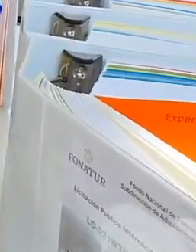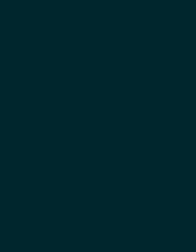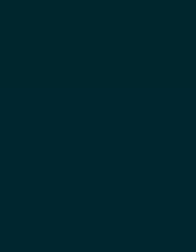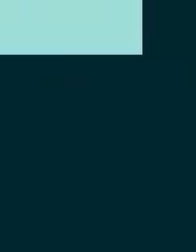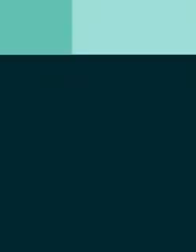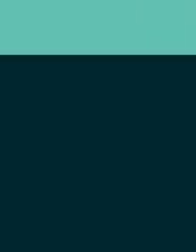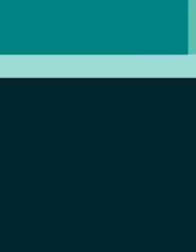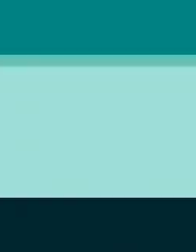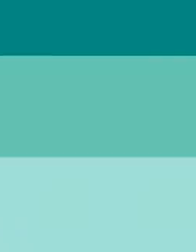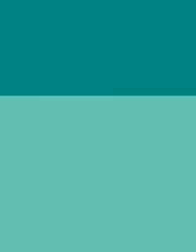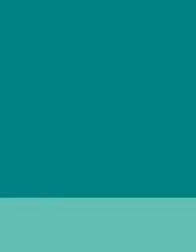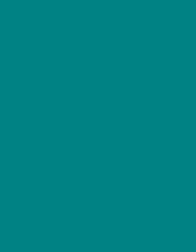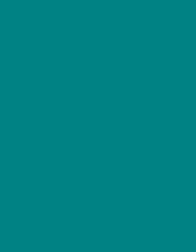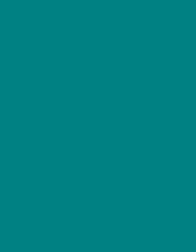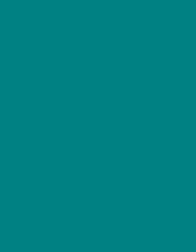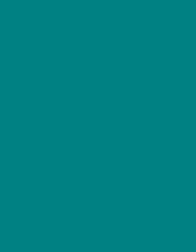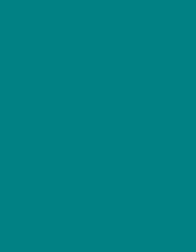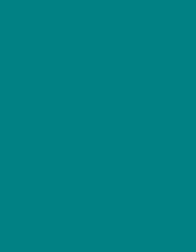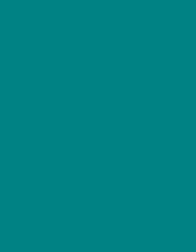recomendado.